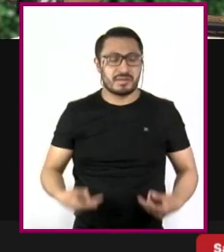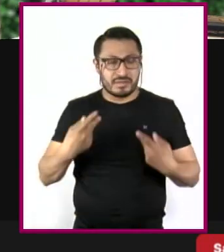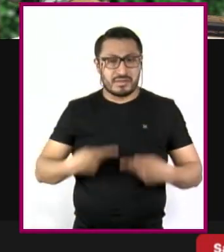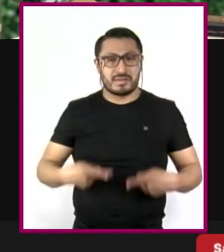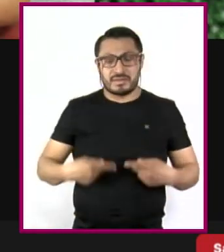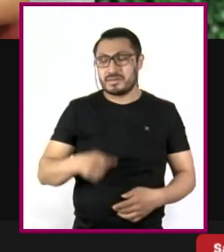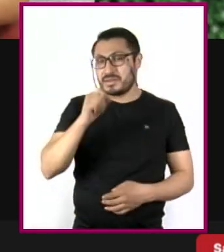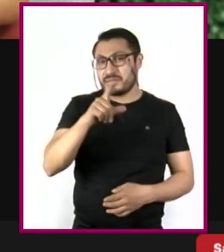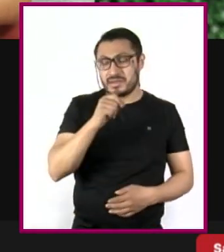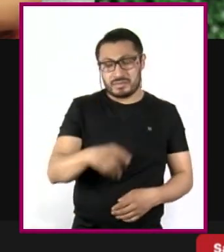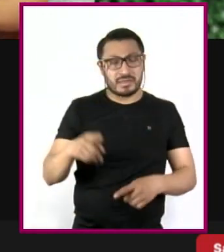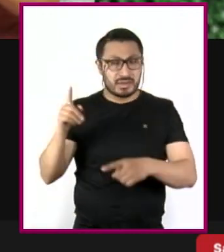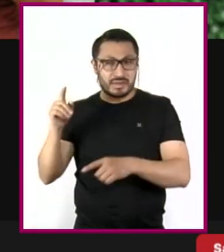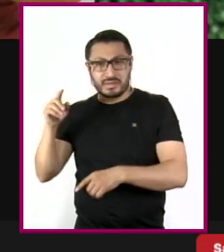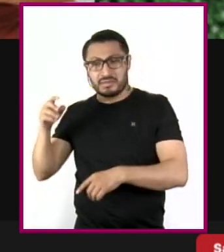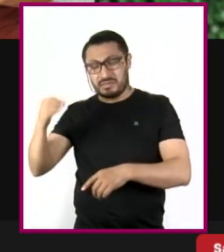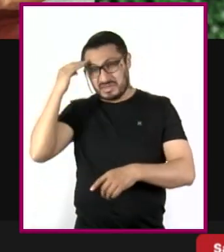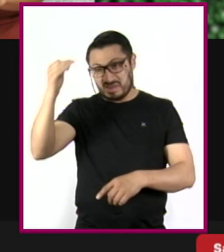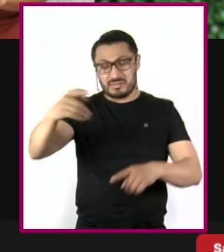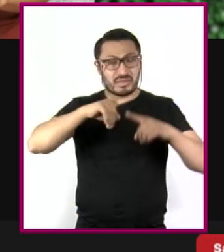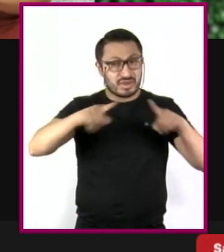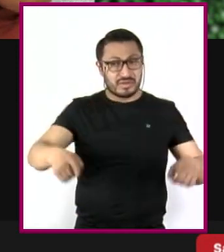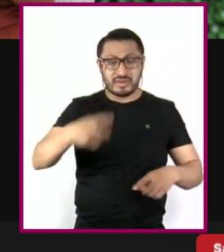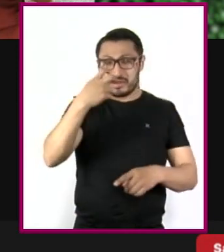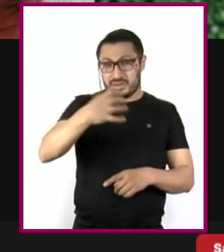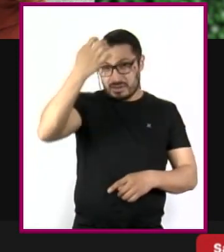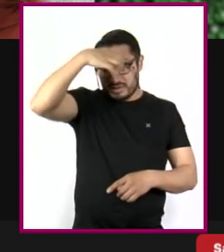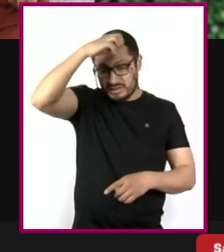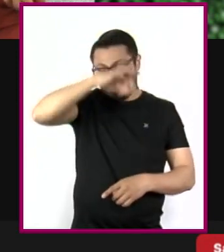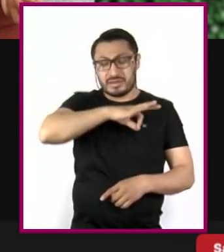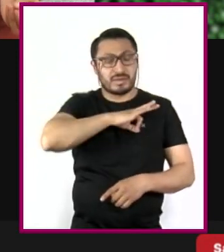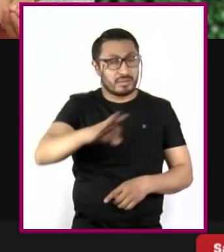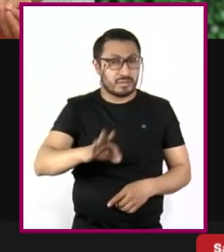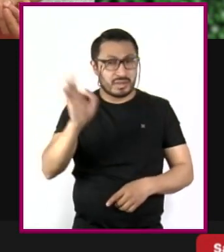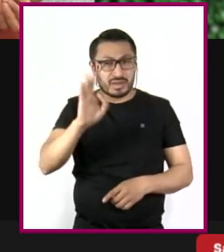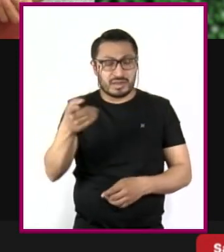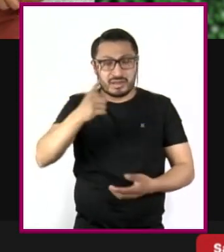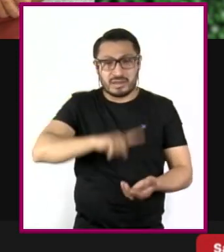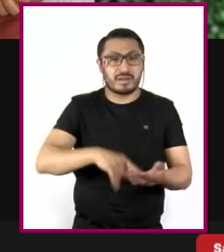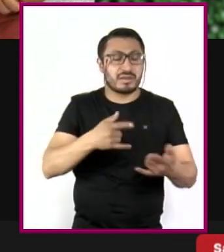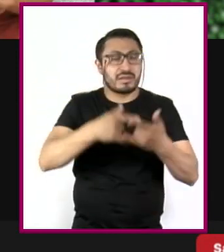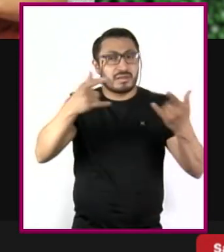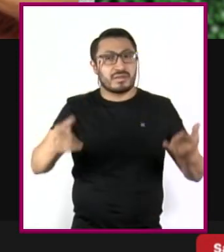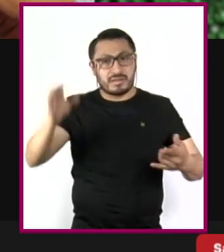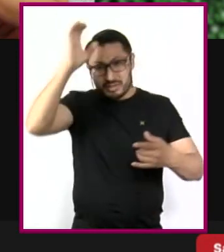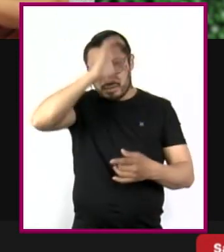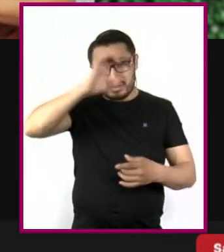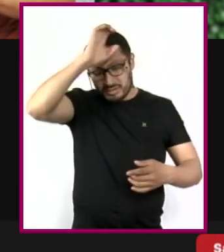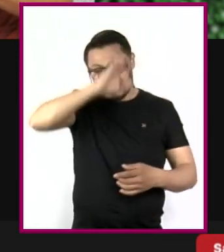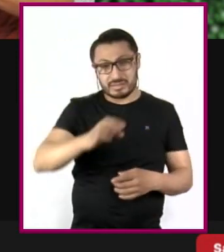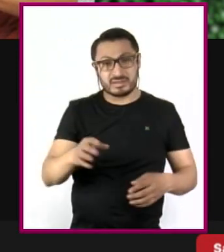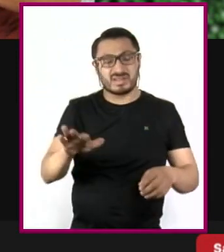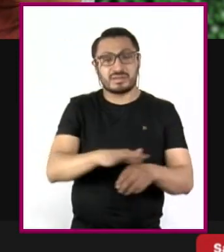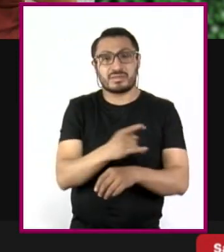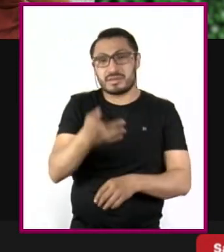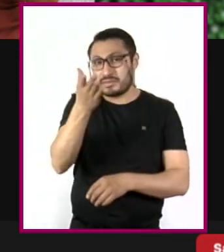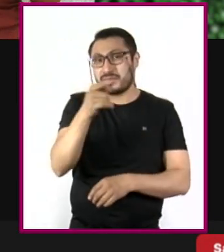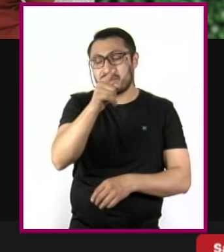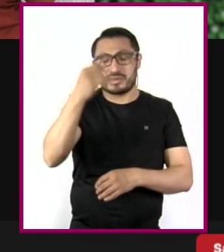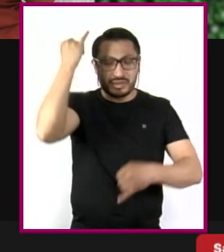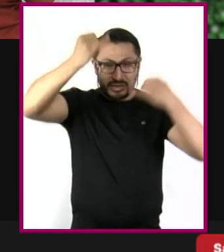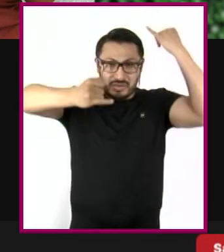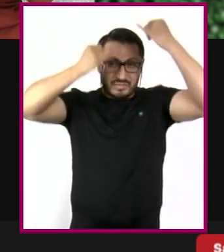diferentes momentos. Este experimento puede parecer parte de un cuento de ciencia ficción, pues nos pide imaginar